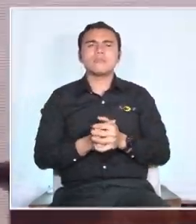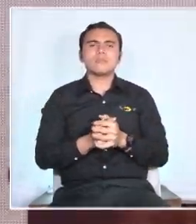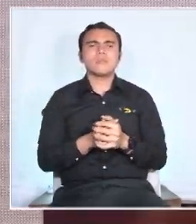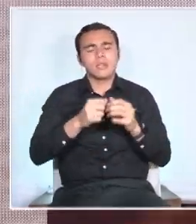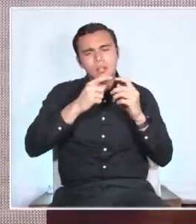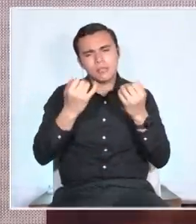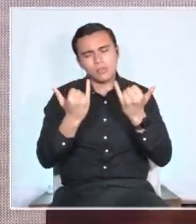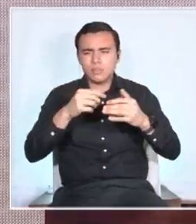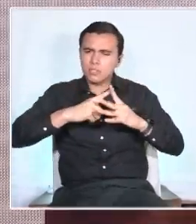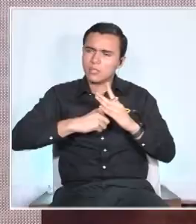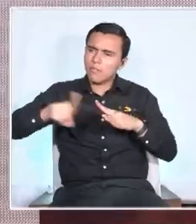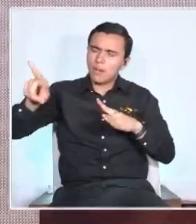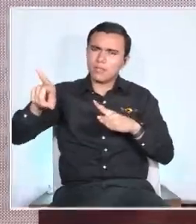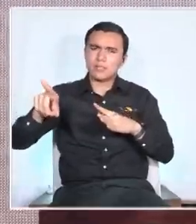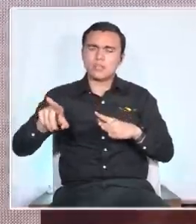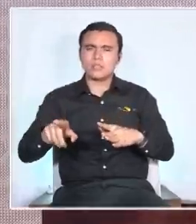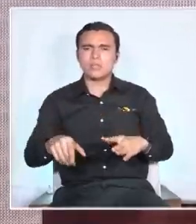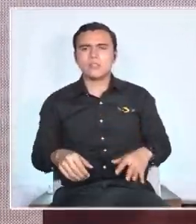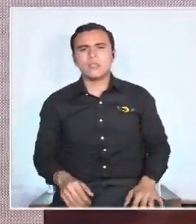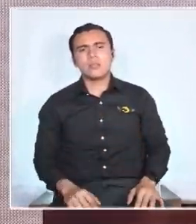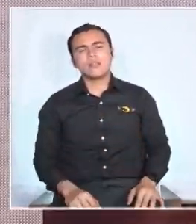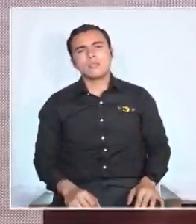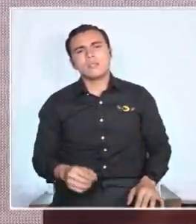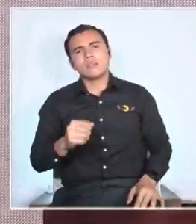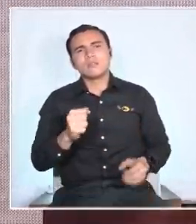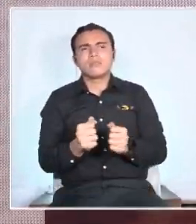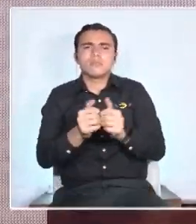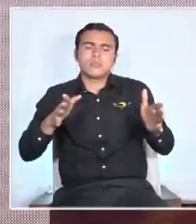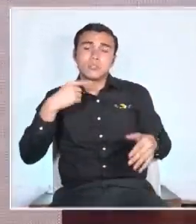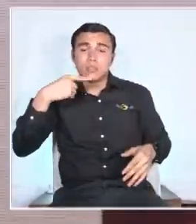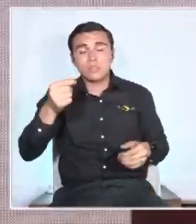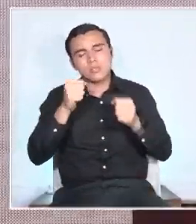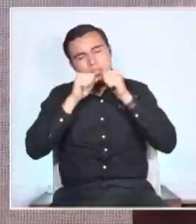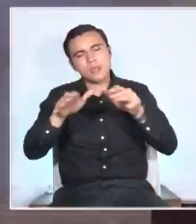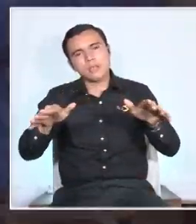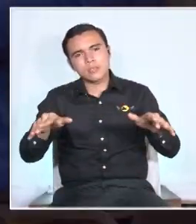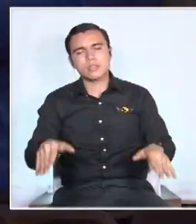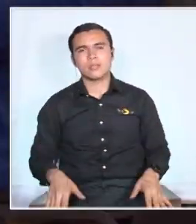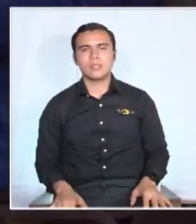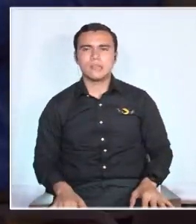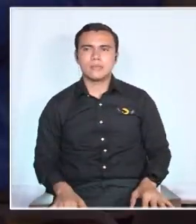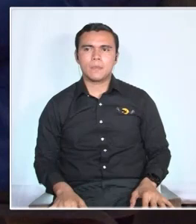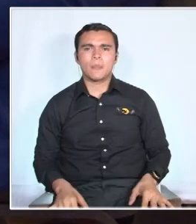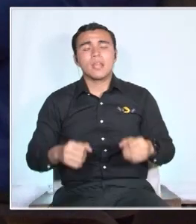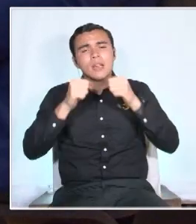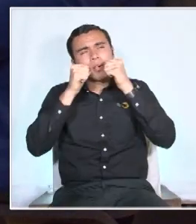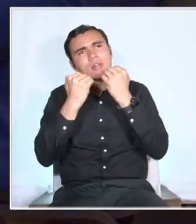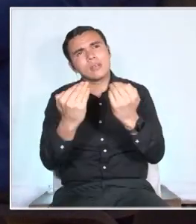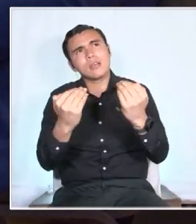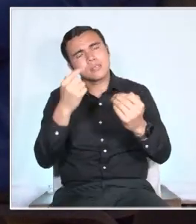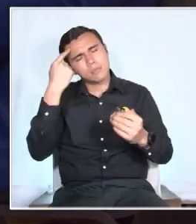se van sin ni siquiera decir: gracias por haberme espantado los demonios, gracias por